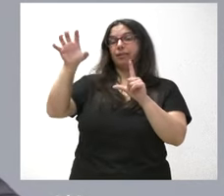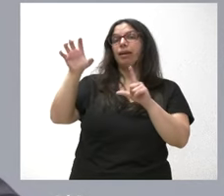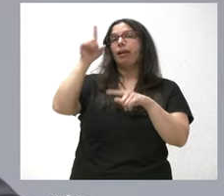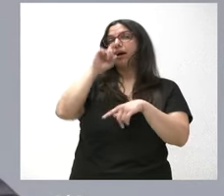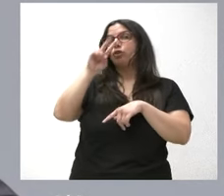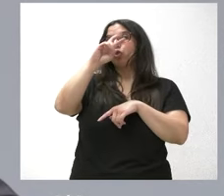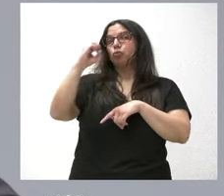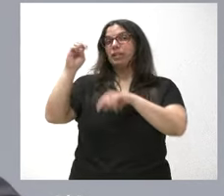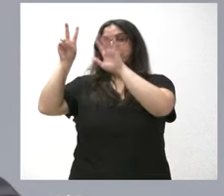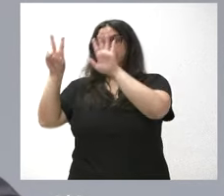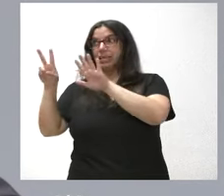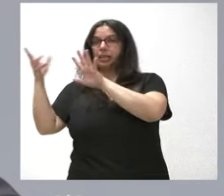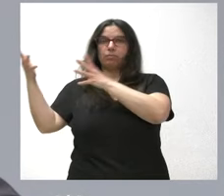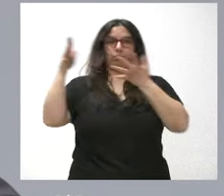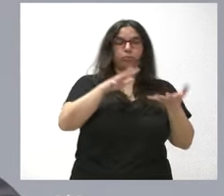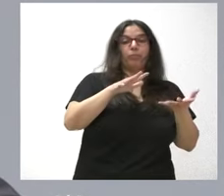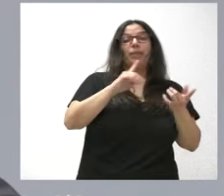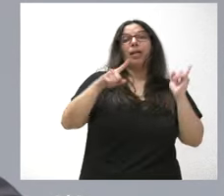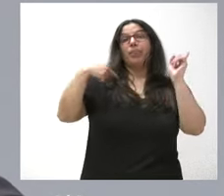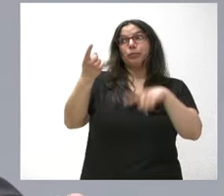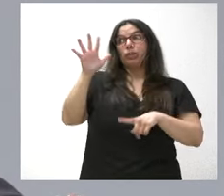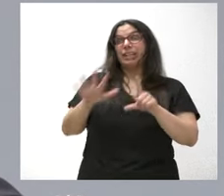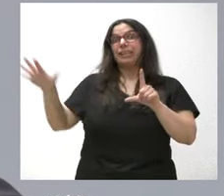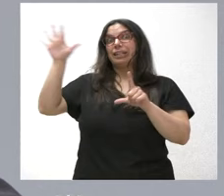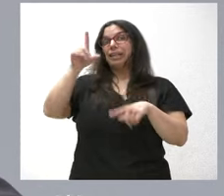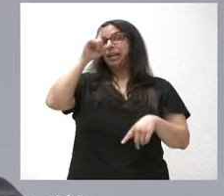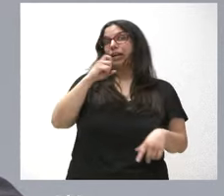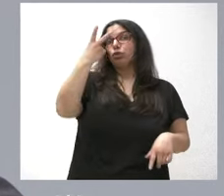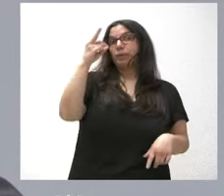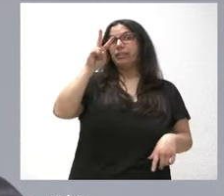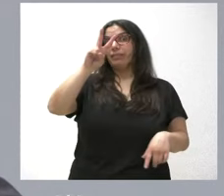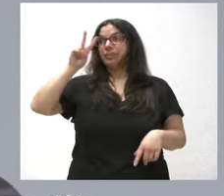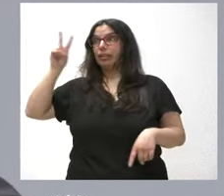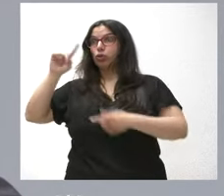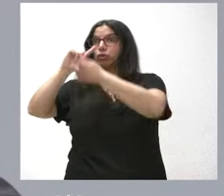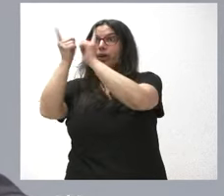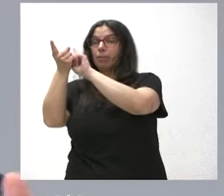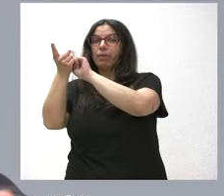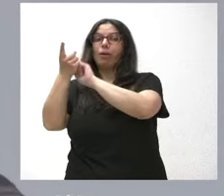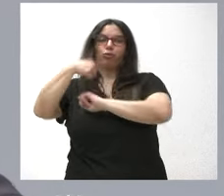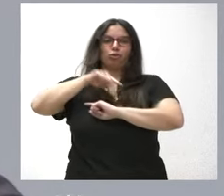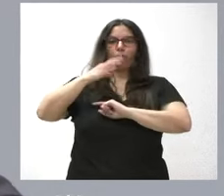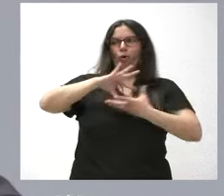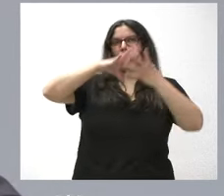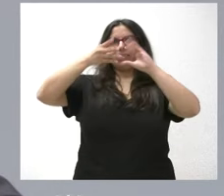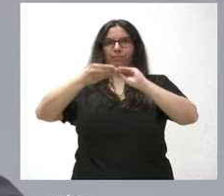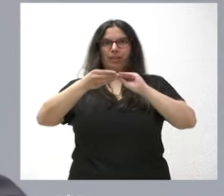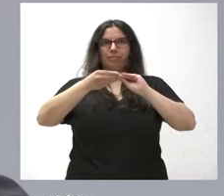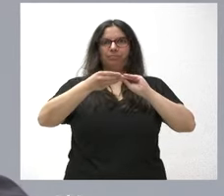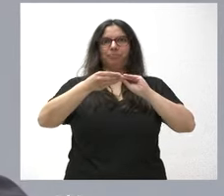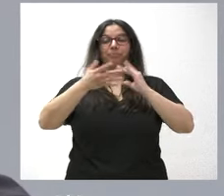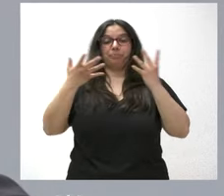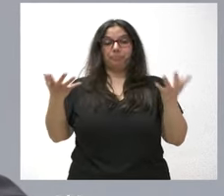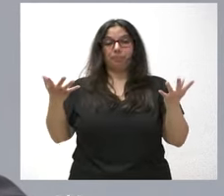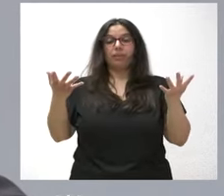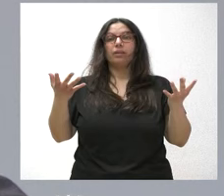en el 2022 la ley estatal cambia, lógicamente la comunidad autónoma debe adaptar su normativa.